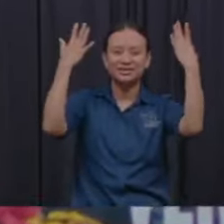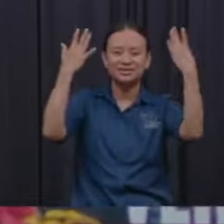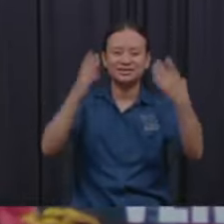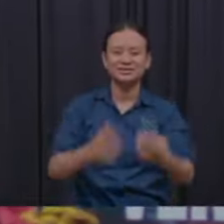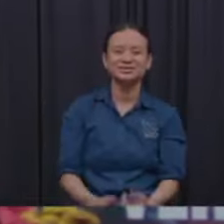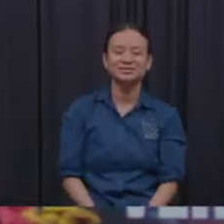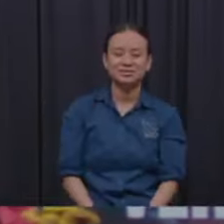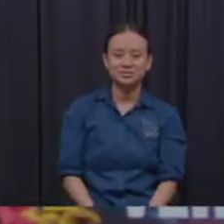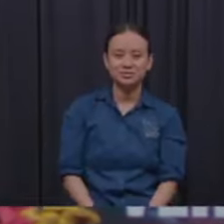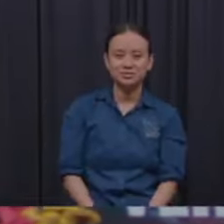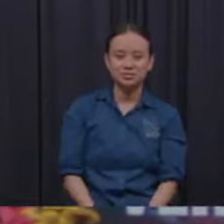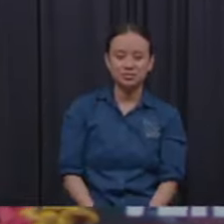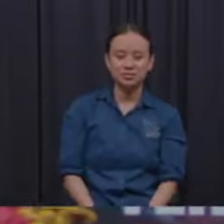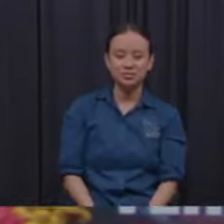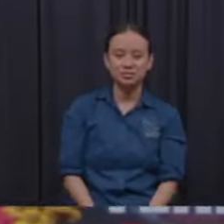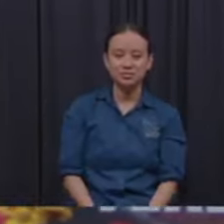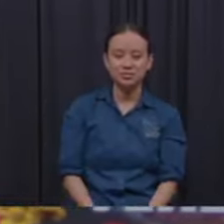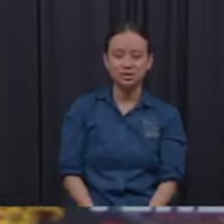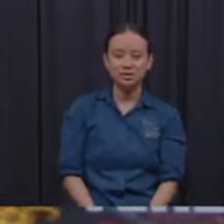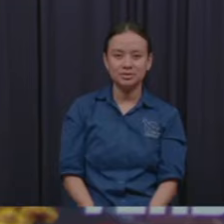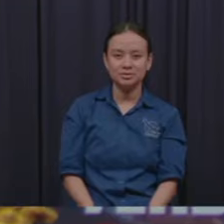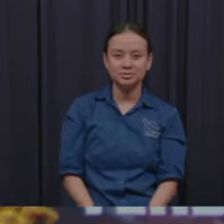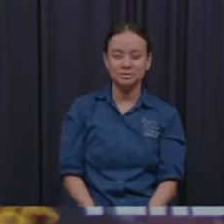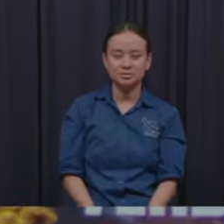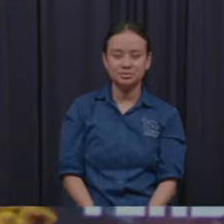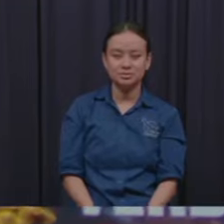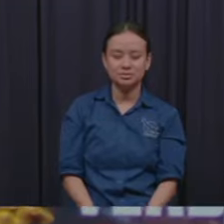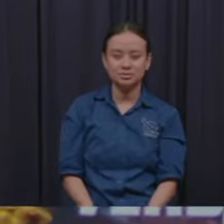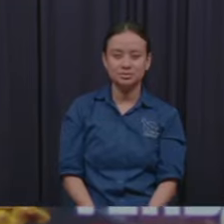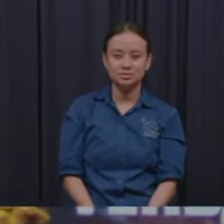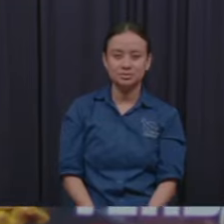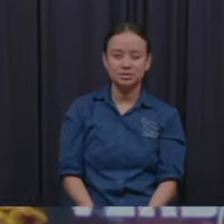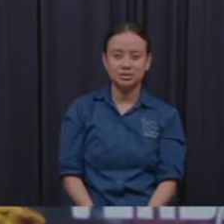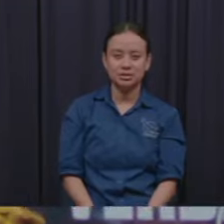Mientras vas regresando a tu lugar,